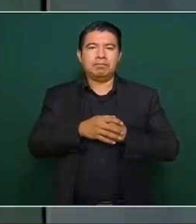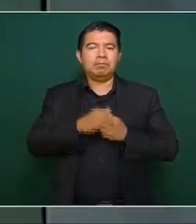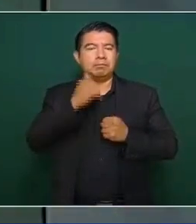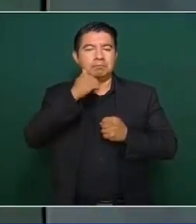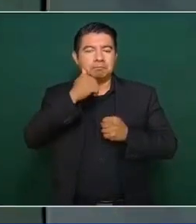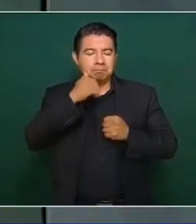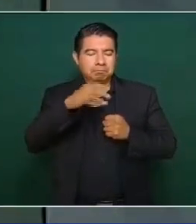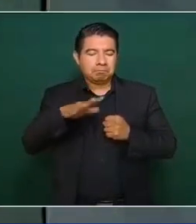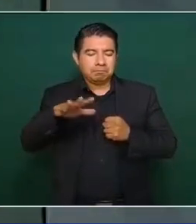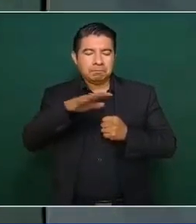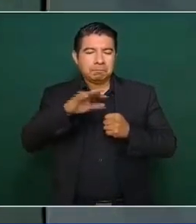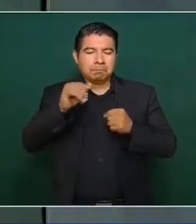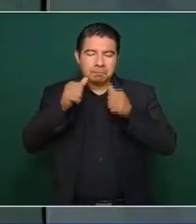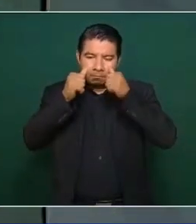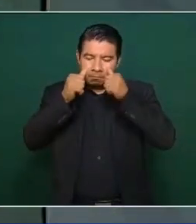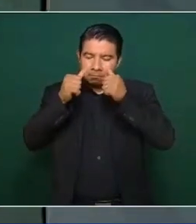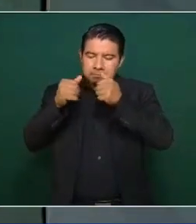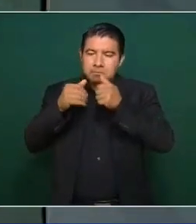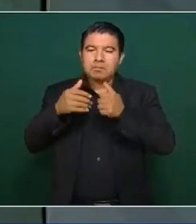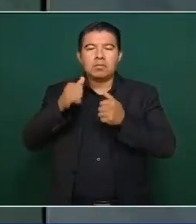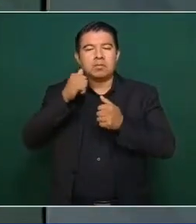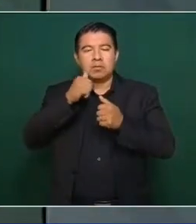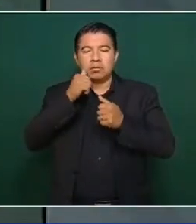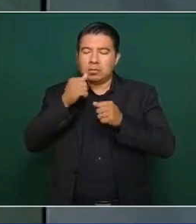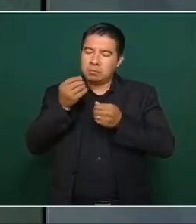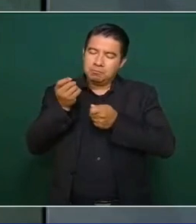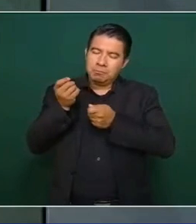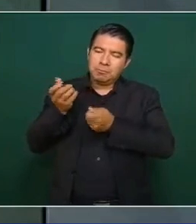siendo atendidos como nunca.